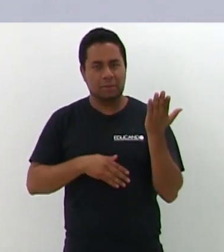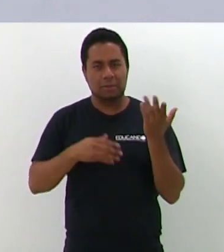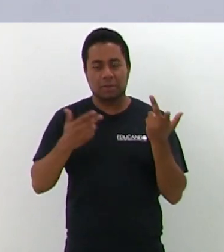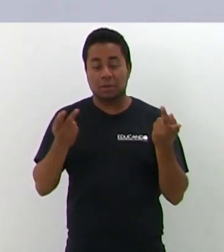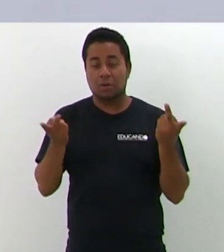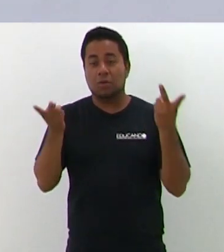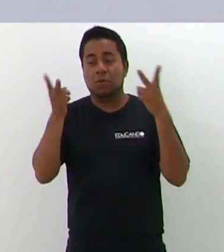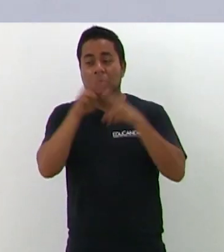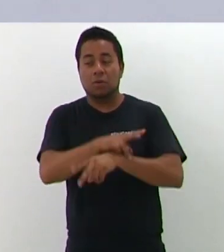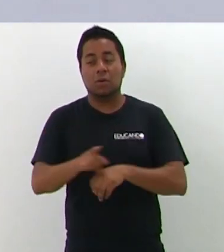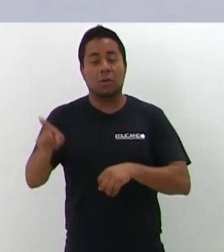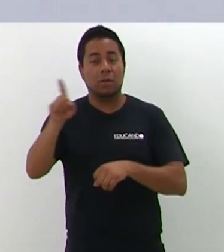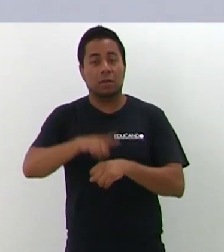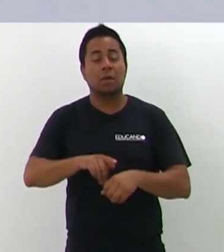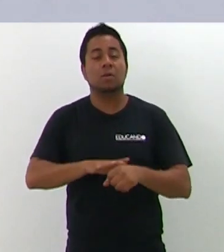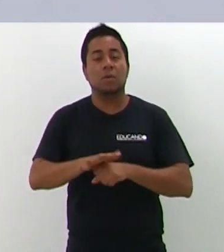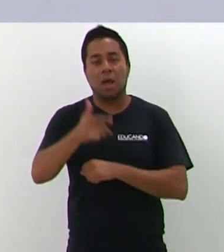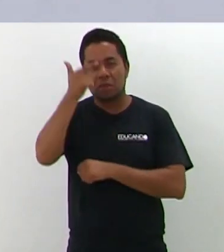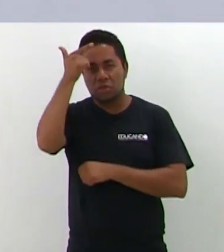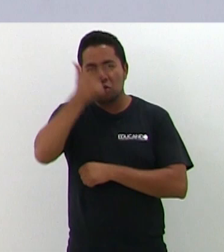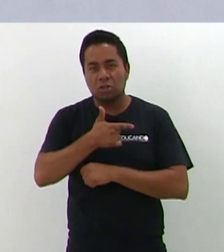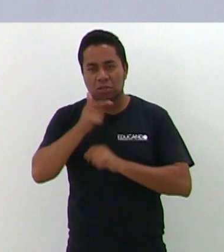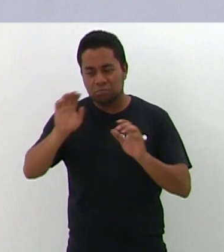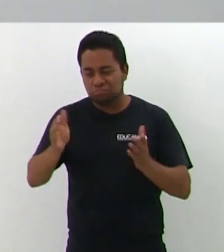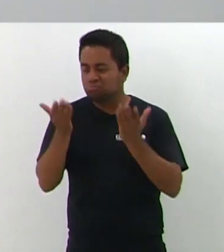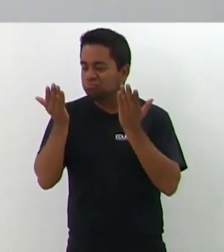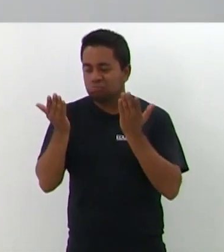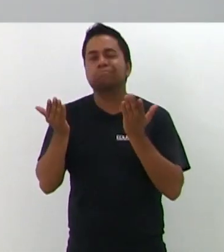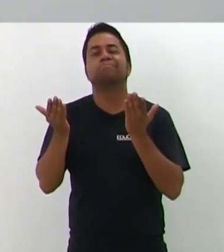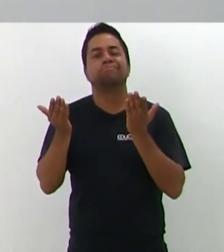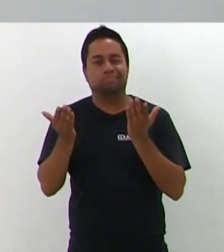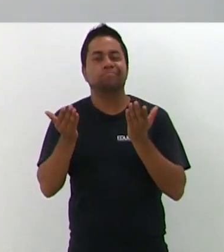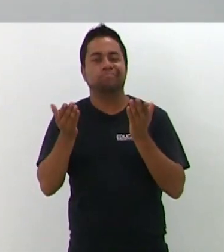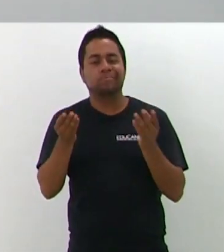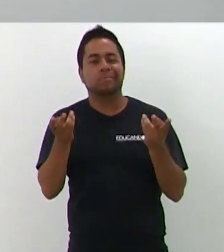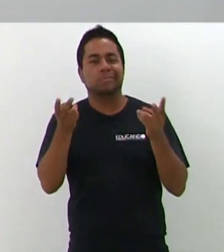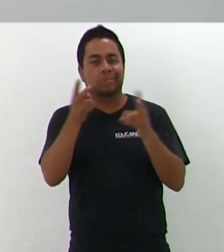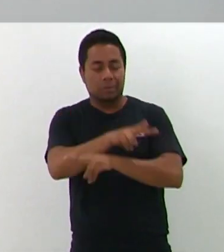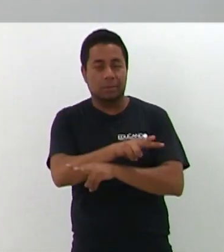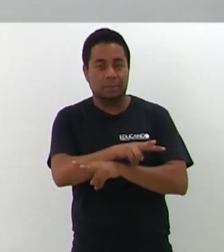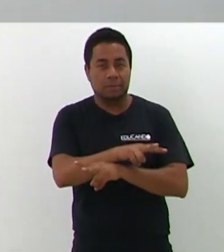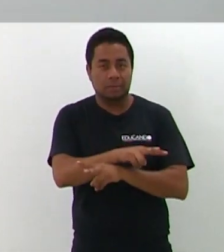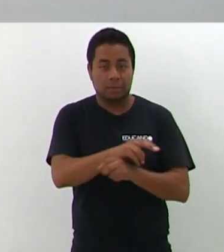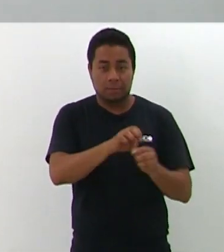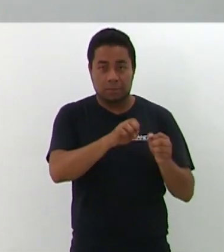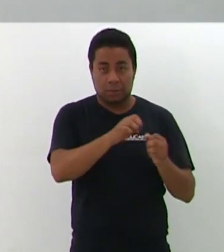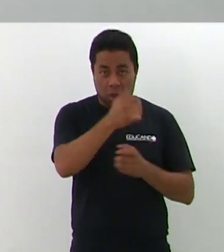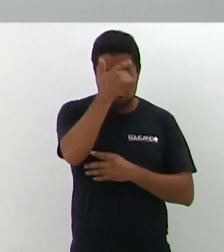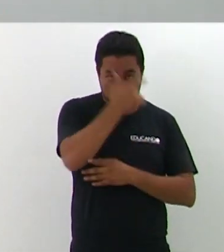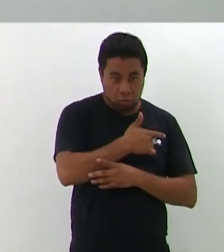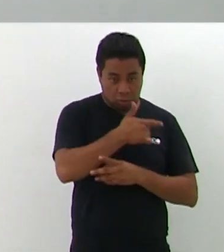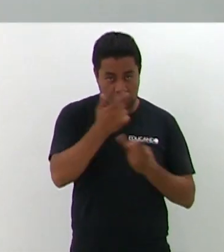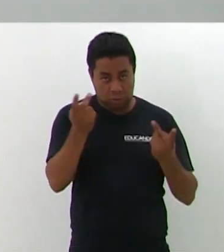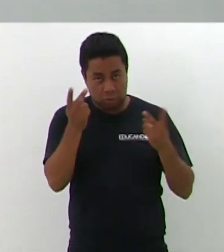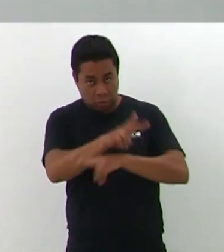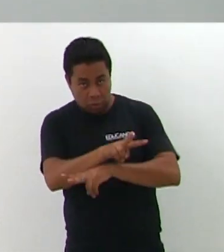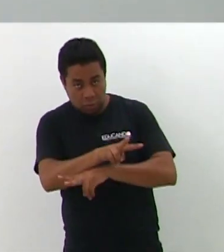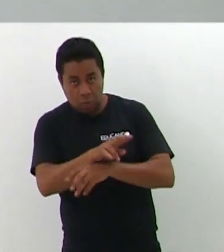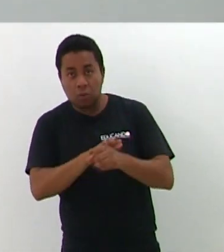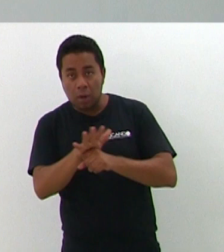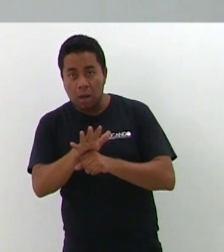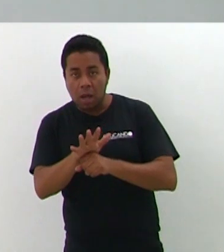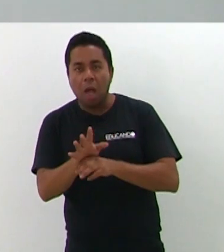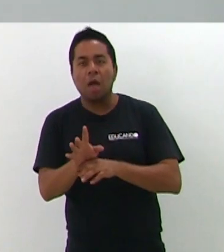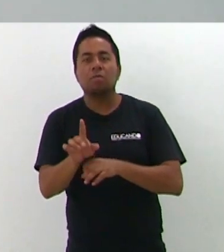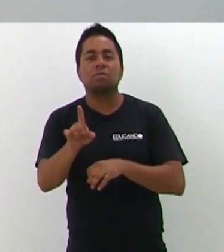Y lo contrario del día es la noche, ¿sí? Y lo contrario de la noche, pues es